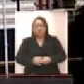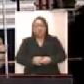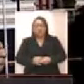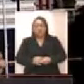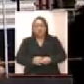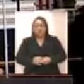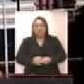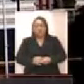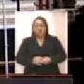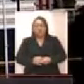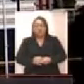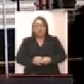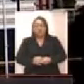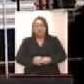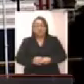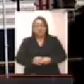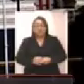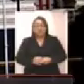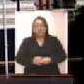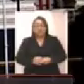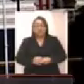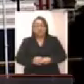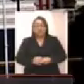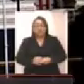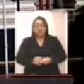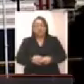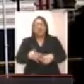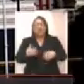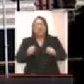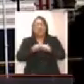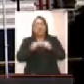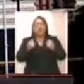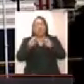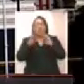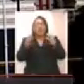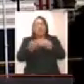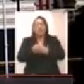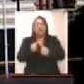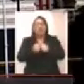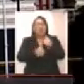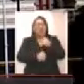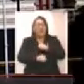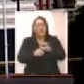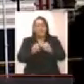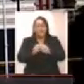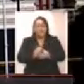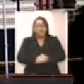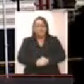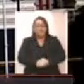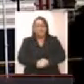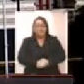destruir a la prole, a los niños, a los hijos, que pueda concebir cualquier familia peruana.